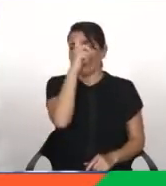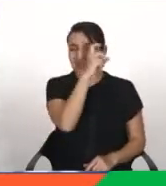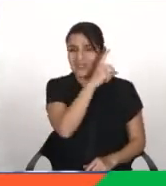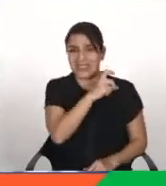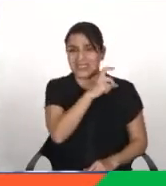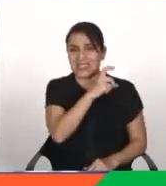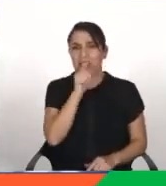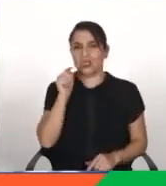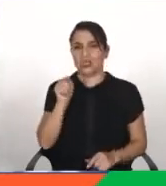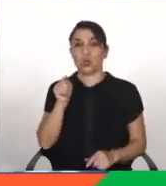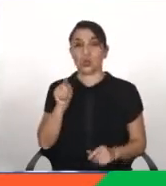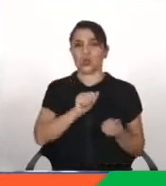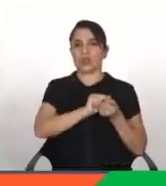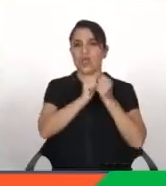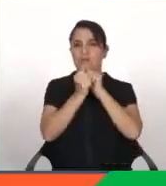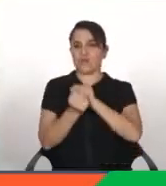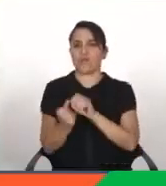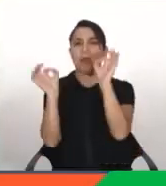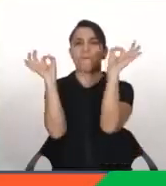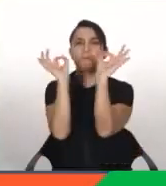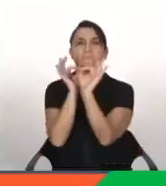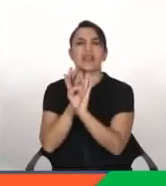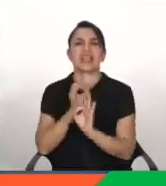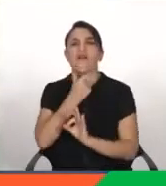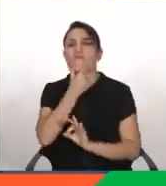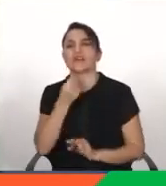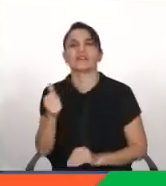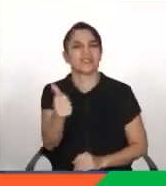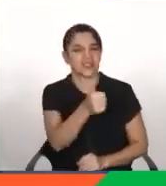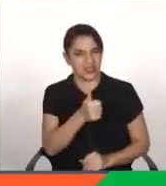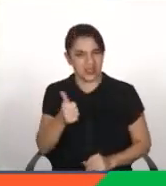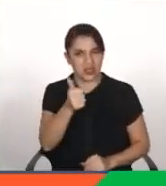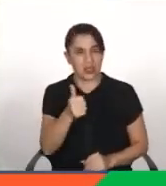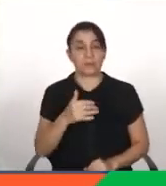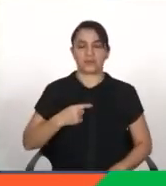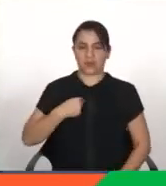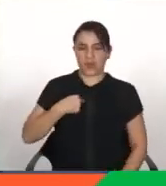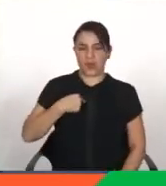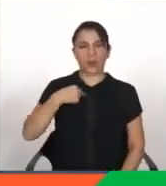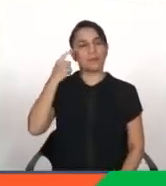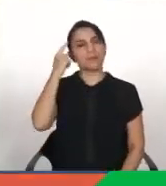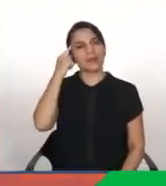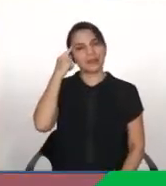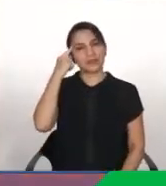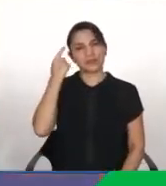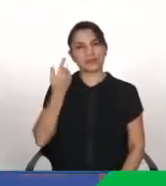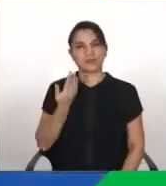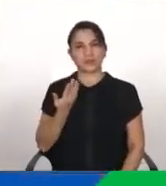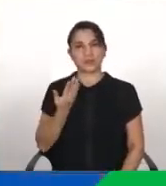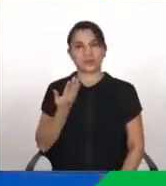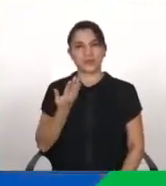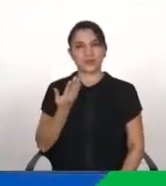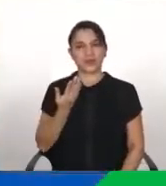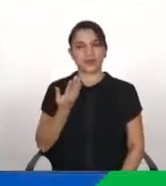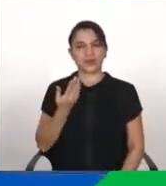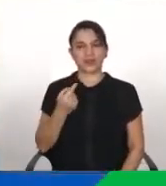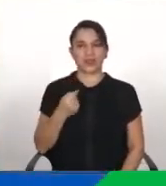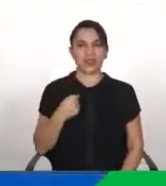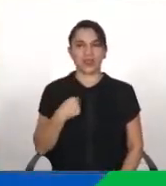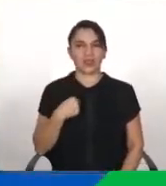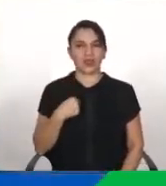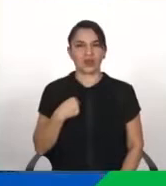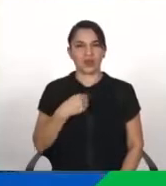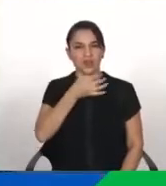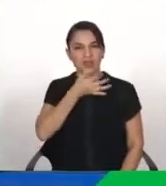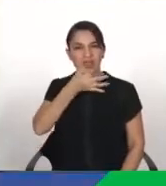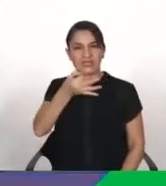para todos? Mira, a mí me gusta, o sea, considero que consigo traducir eso a un lenguaje